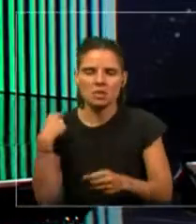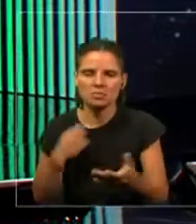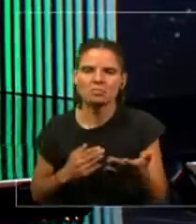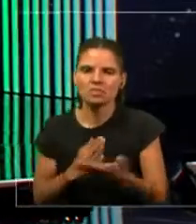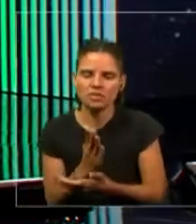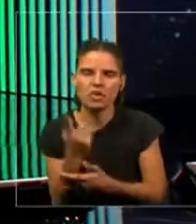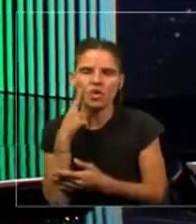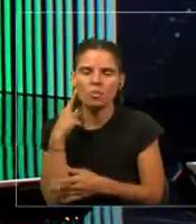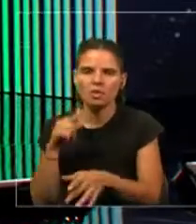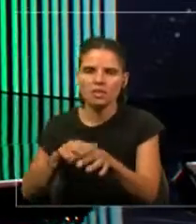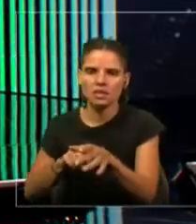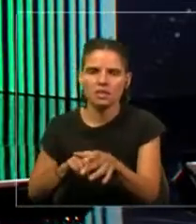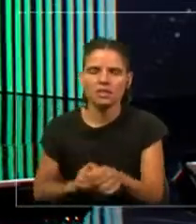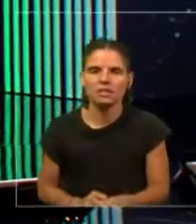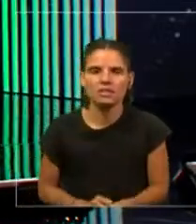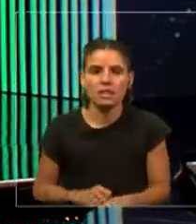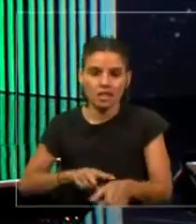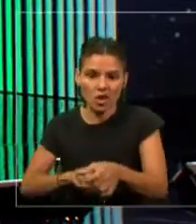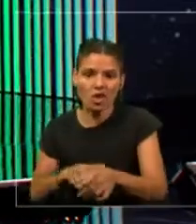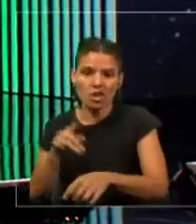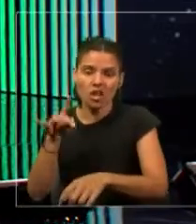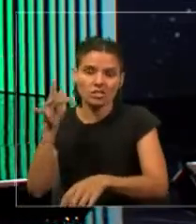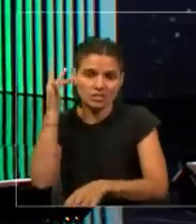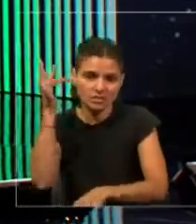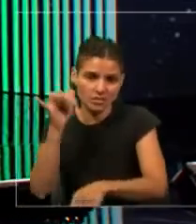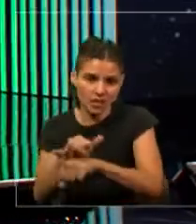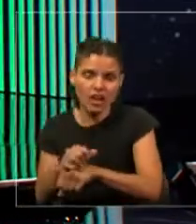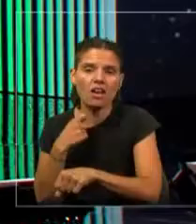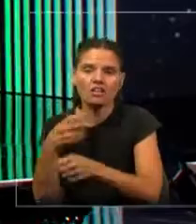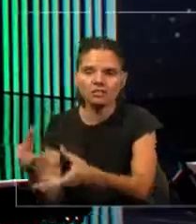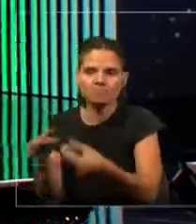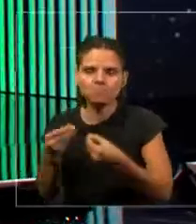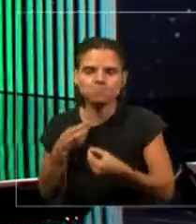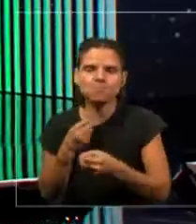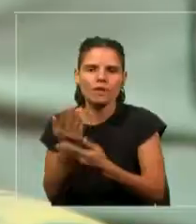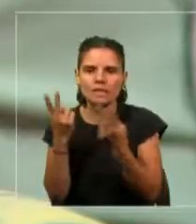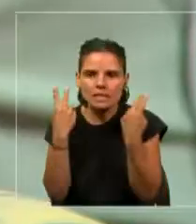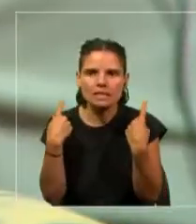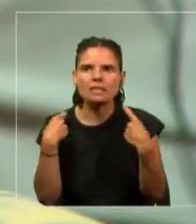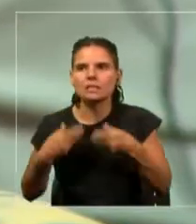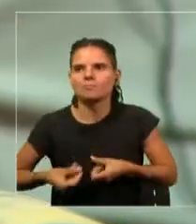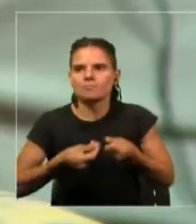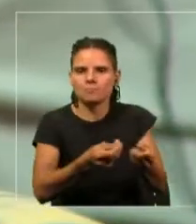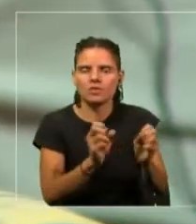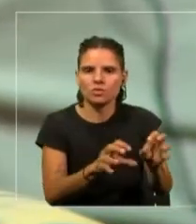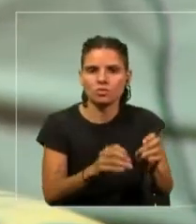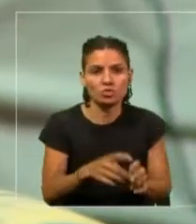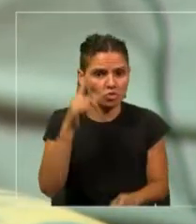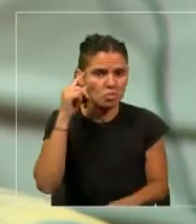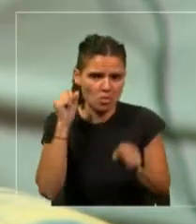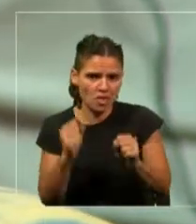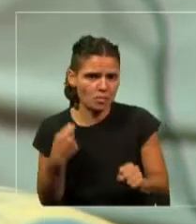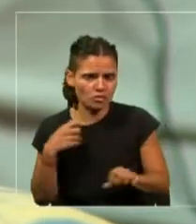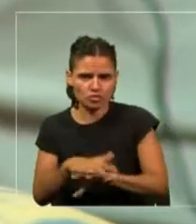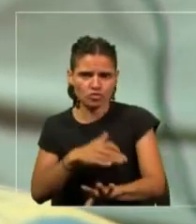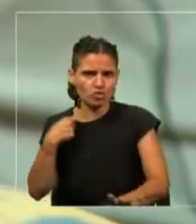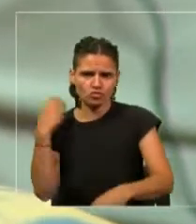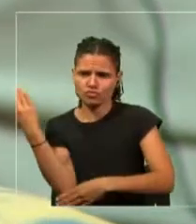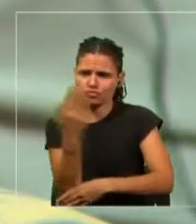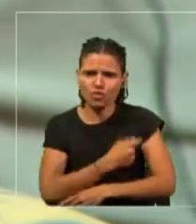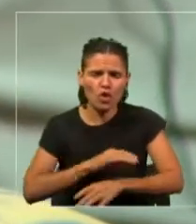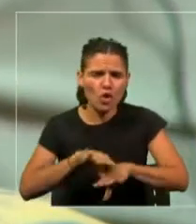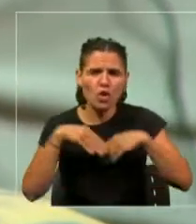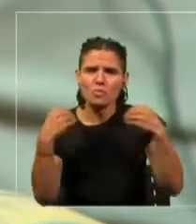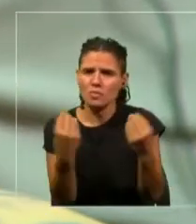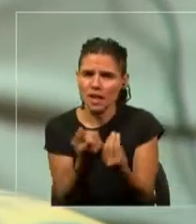a la industria numérica, que representa, yo creo que podríamos hacer un seminario entero. Es una falta